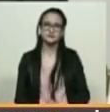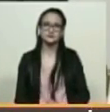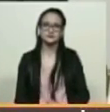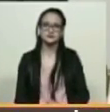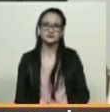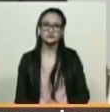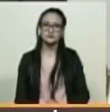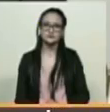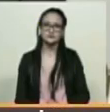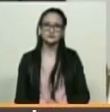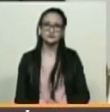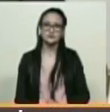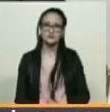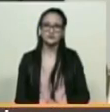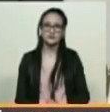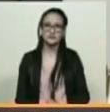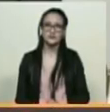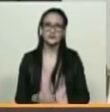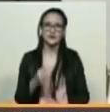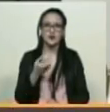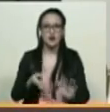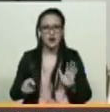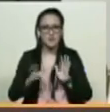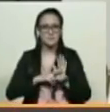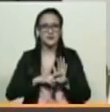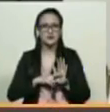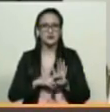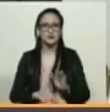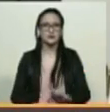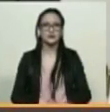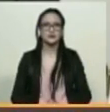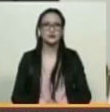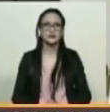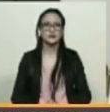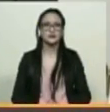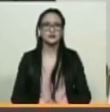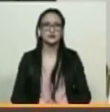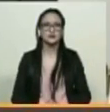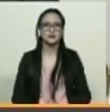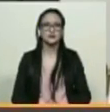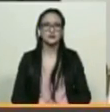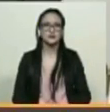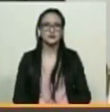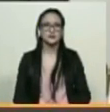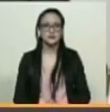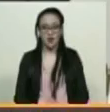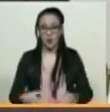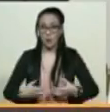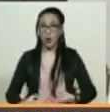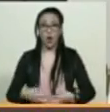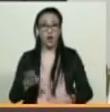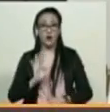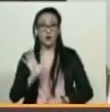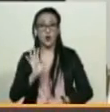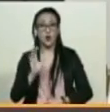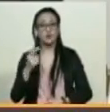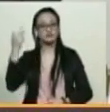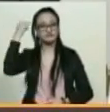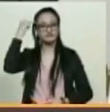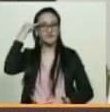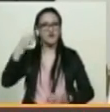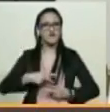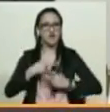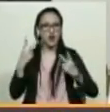Yo digo y repito, la valentía no está en las gónadas, Julio Borges está aquí, ¿ves? En los valores,